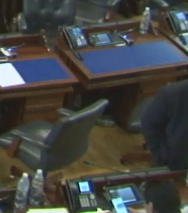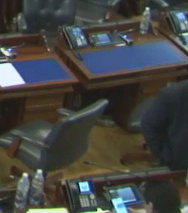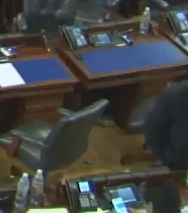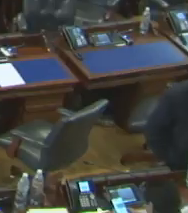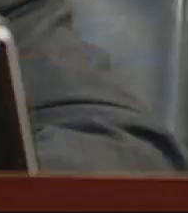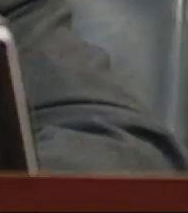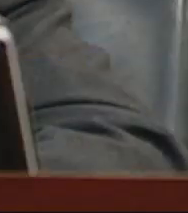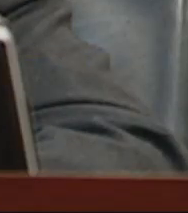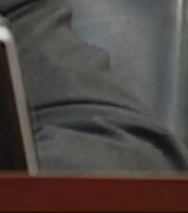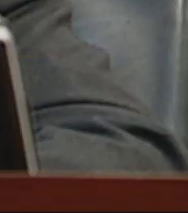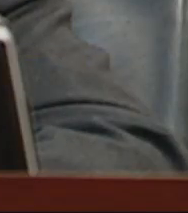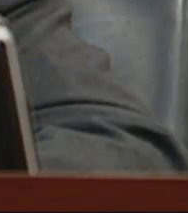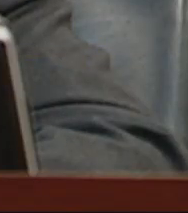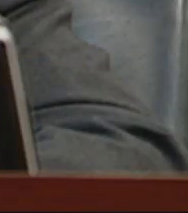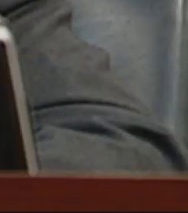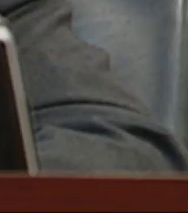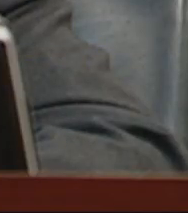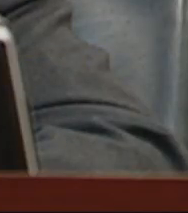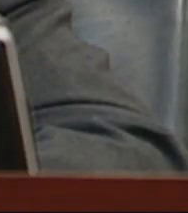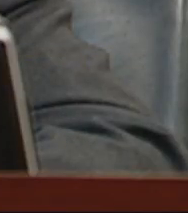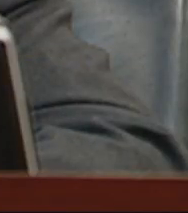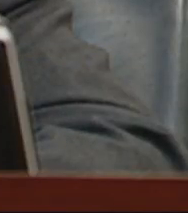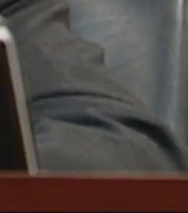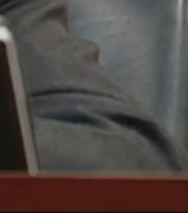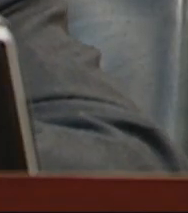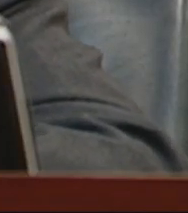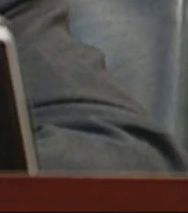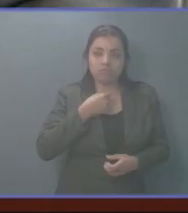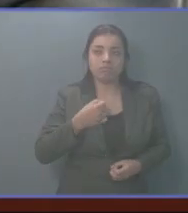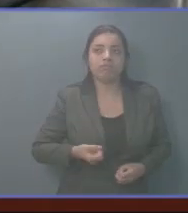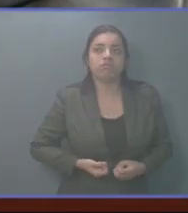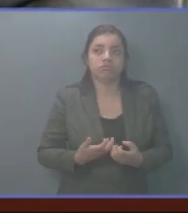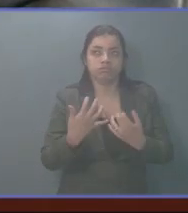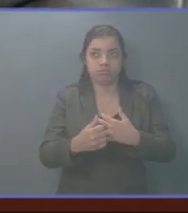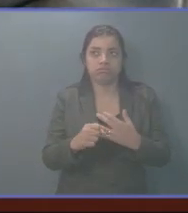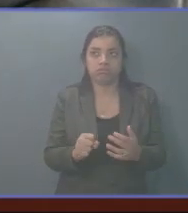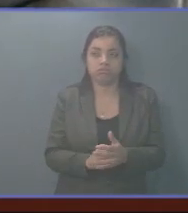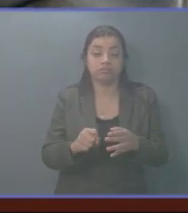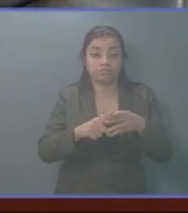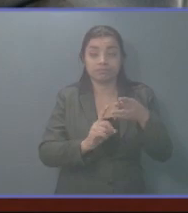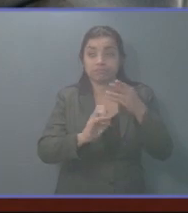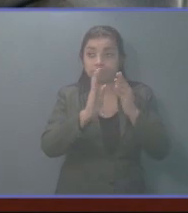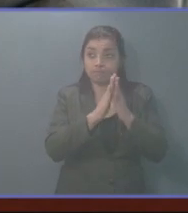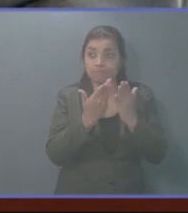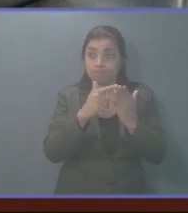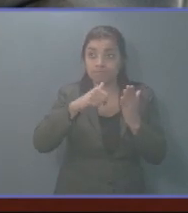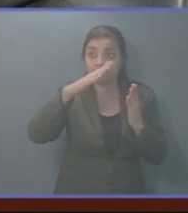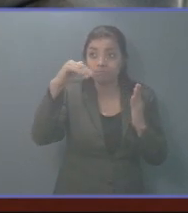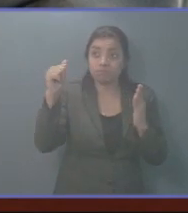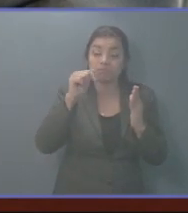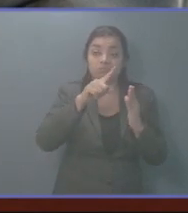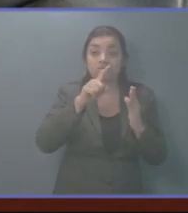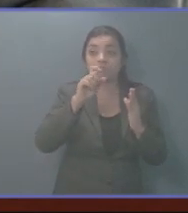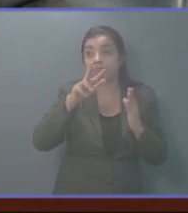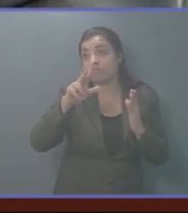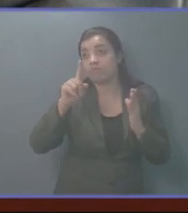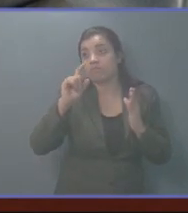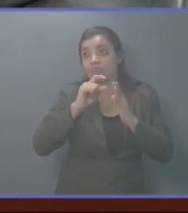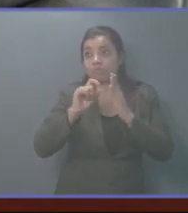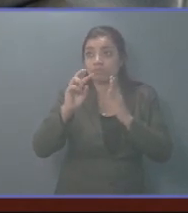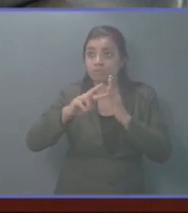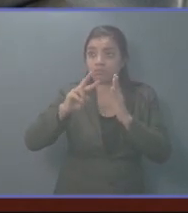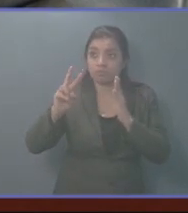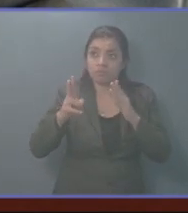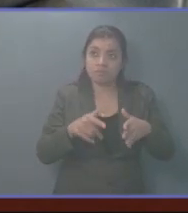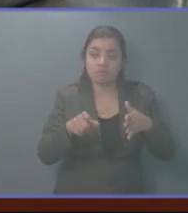que nos confiere el artículo 133, ordinal 1, exponemos el honorable pleno legislativo que la Constitución de la República, el artículo 131, ordinal 22 de este